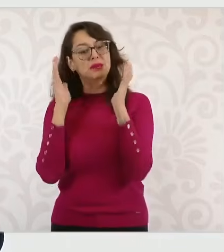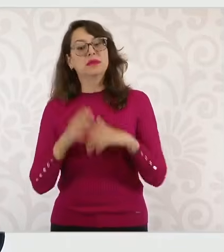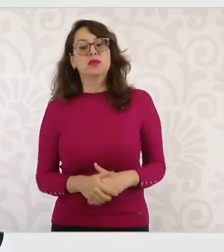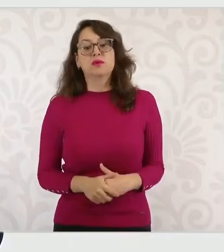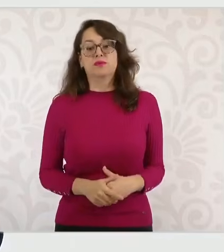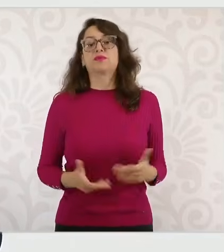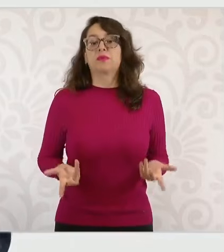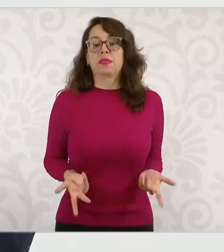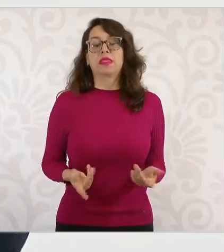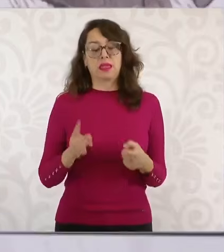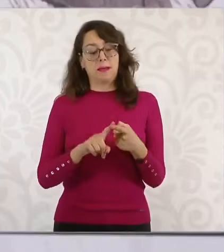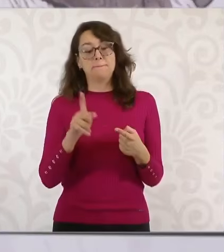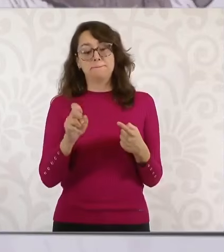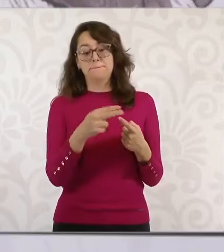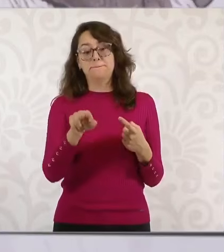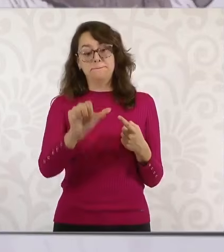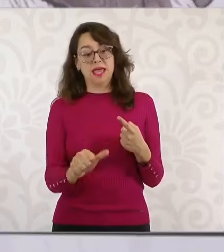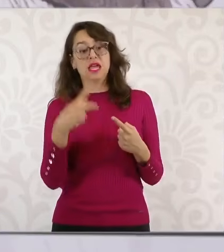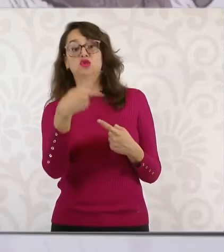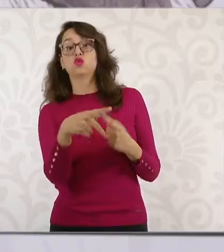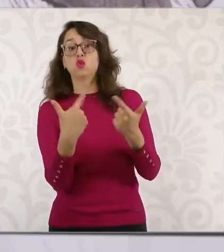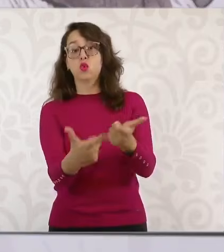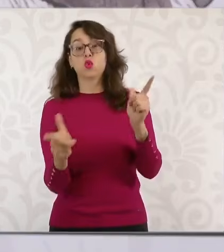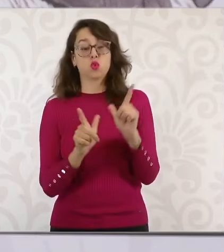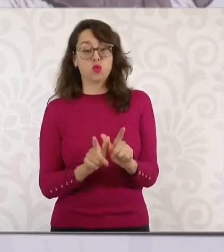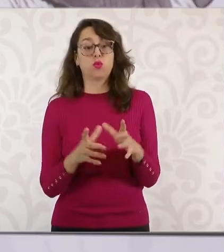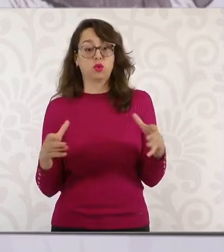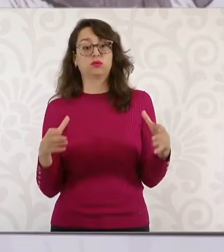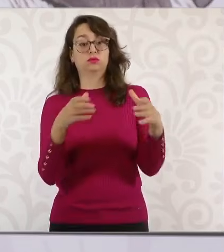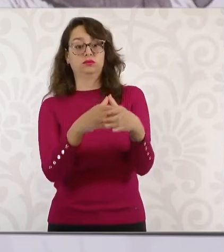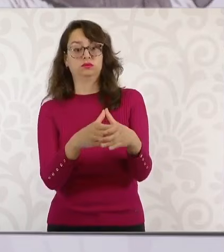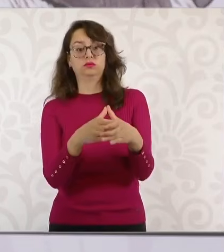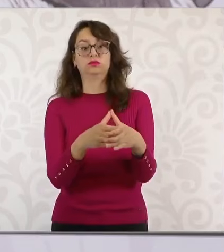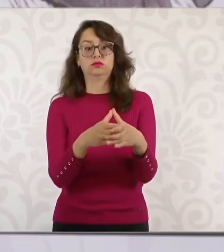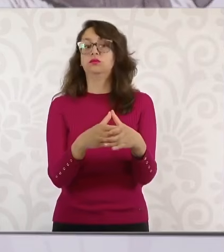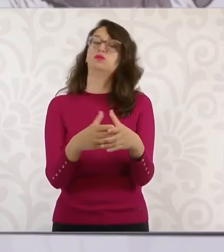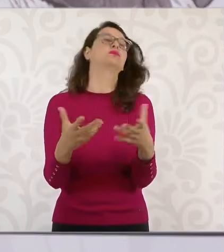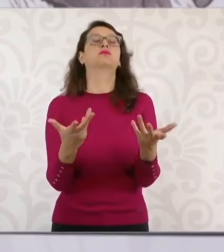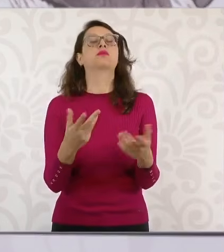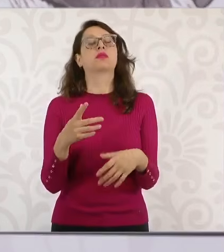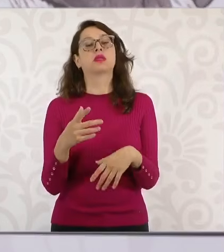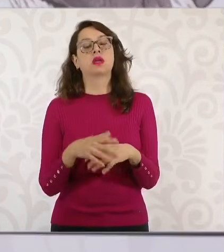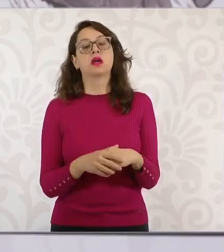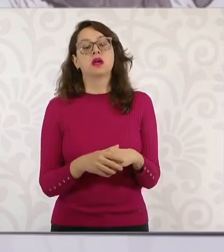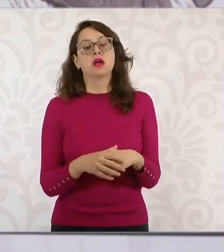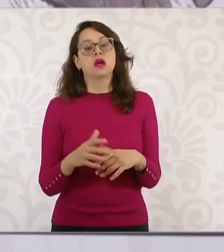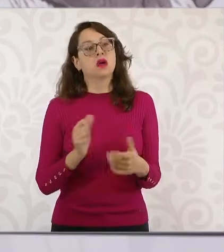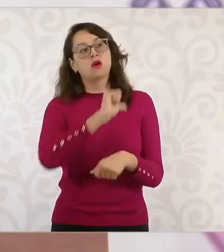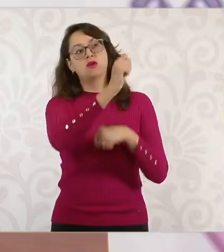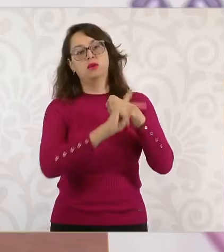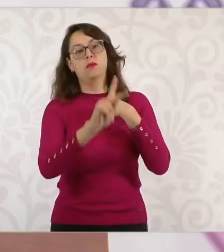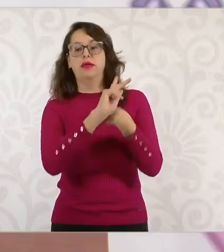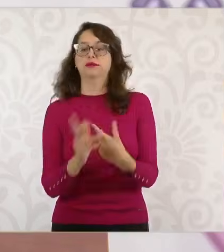grupo gobernante, porque no solo era Peña Nieto, sino el grupo gobernante, con mucha injerencia